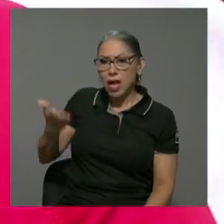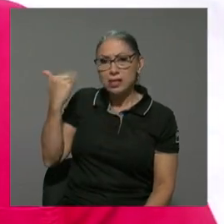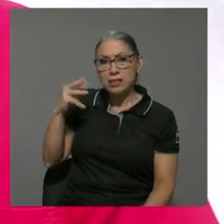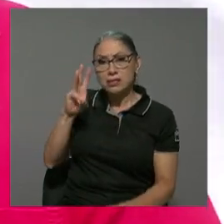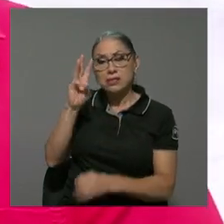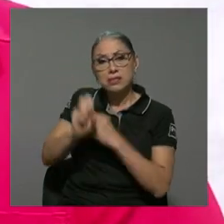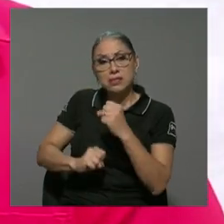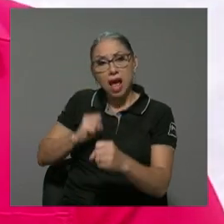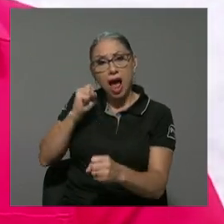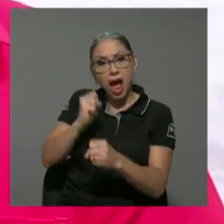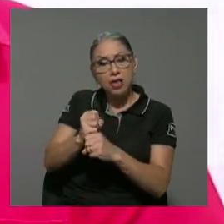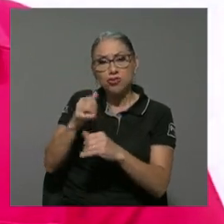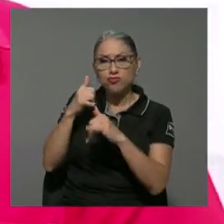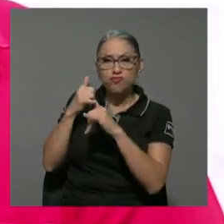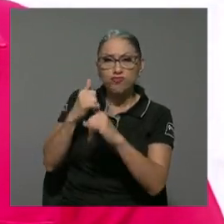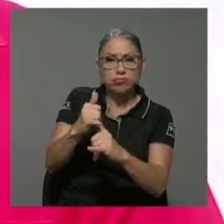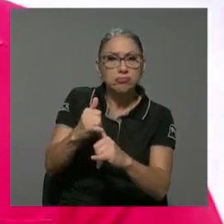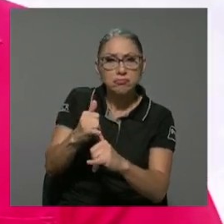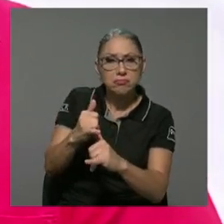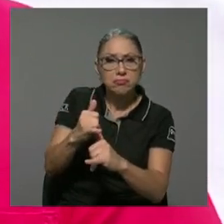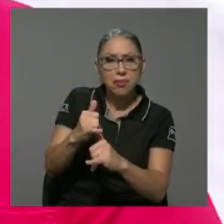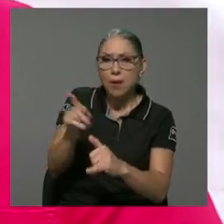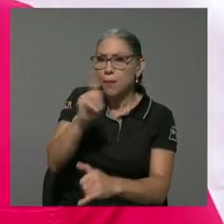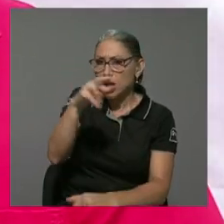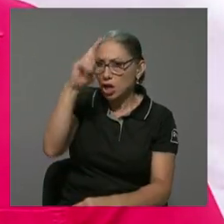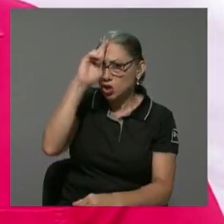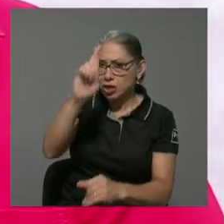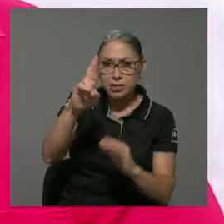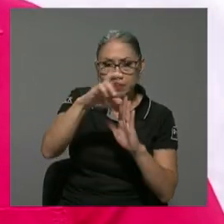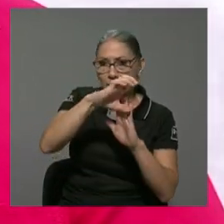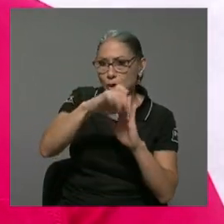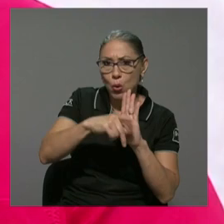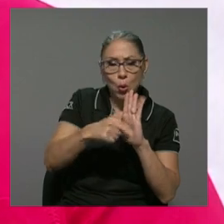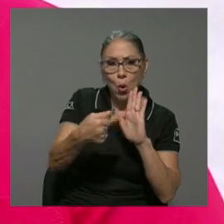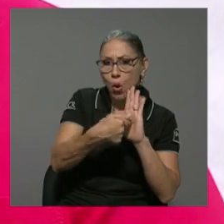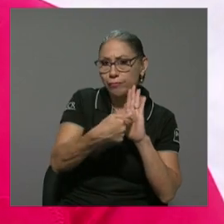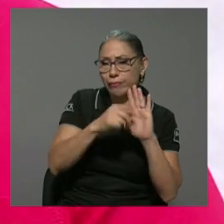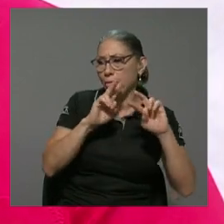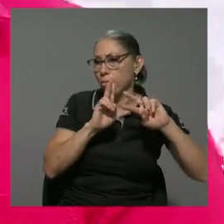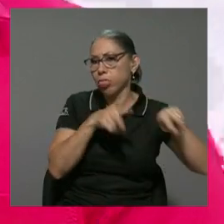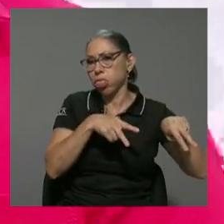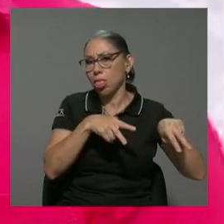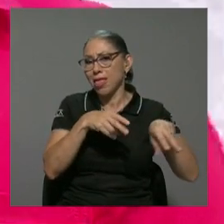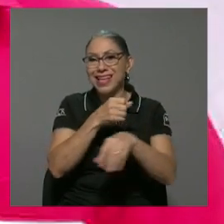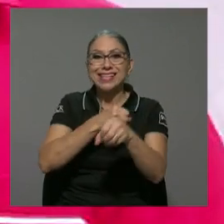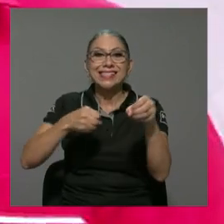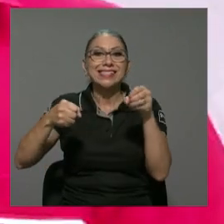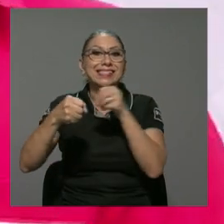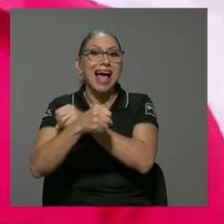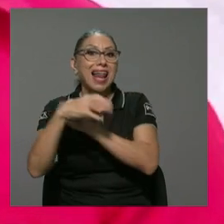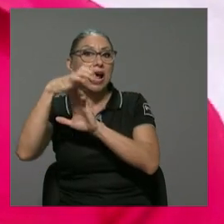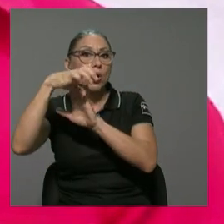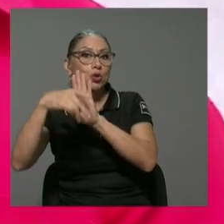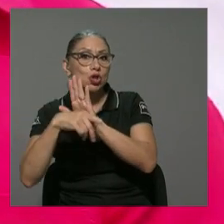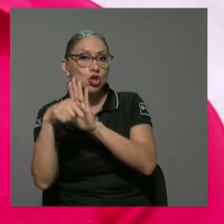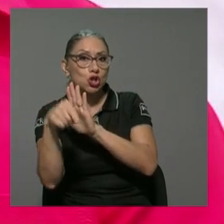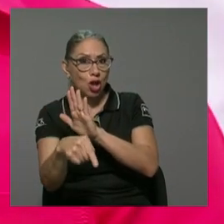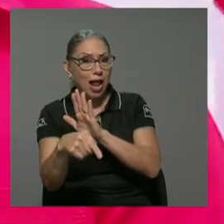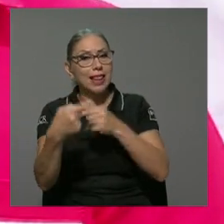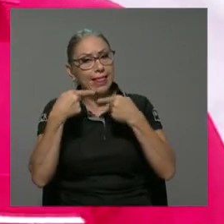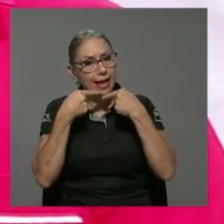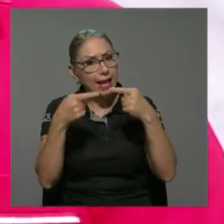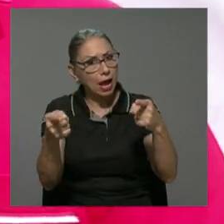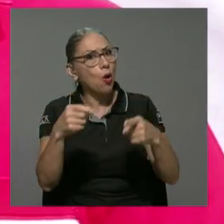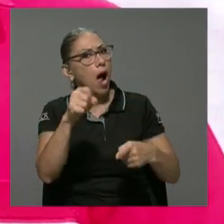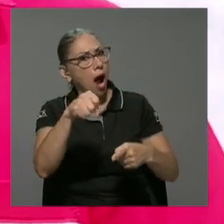6 años hicimos una denuncia porque no se respetó el mandato constitucional y la sala lo declaró a favor,